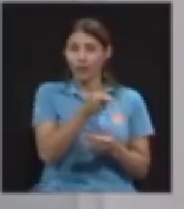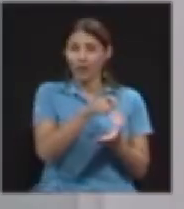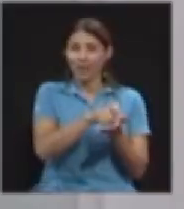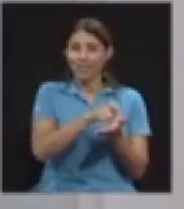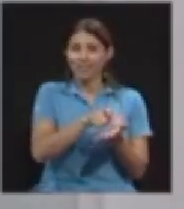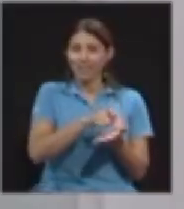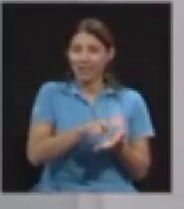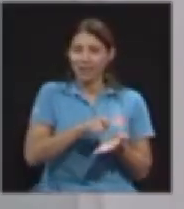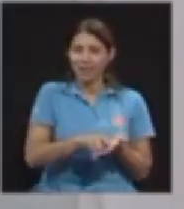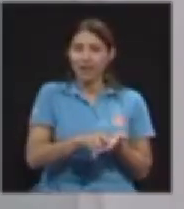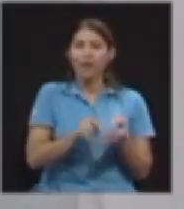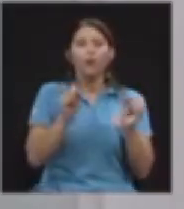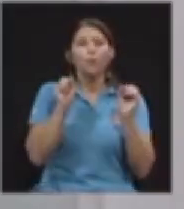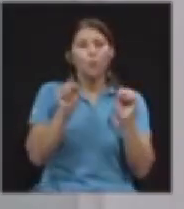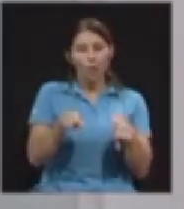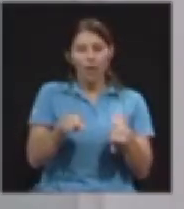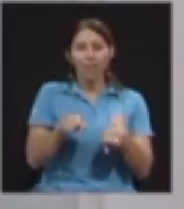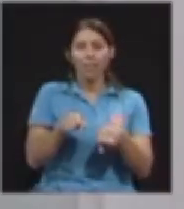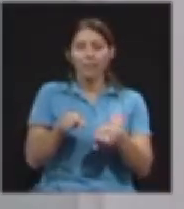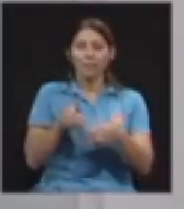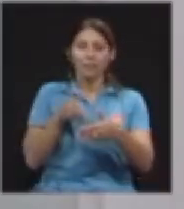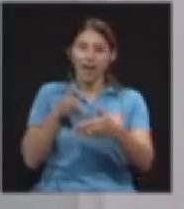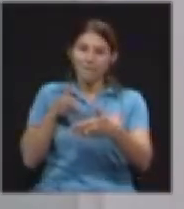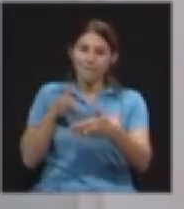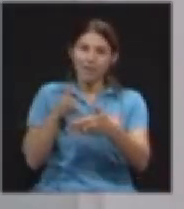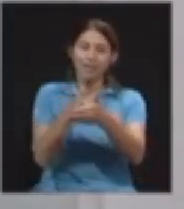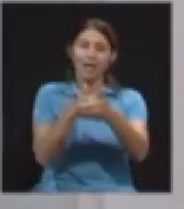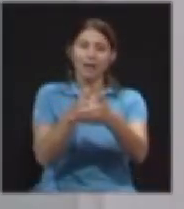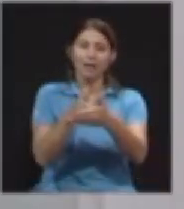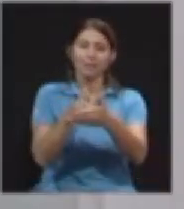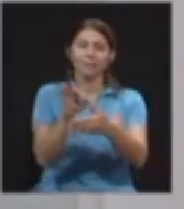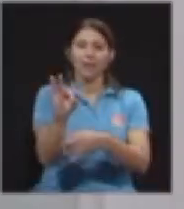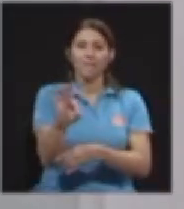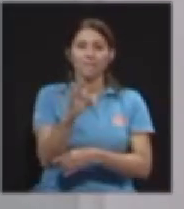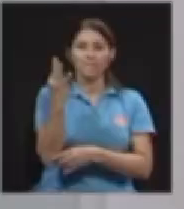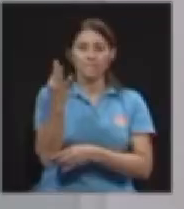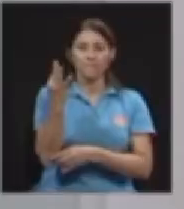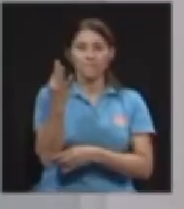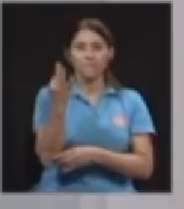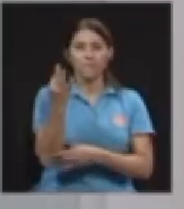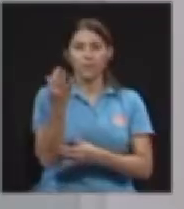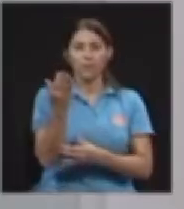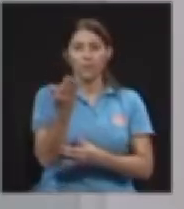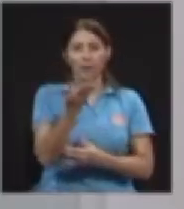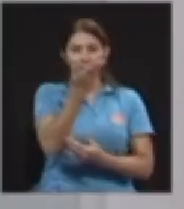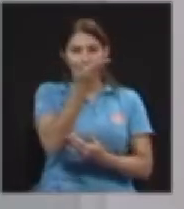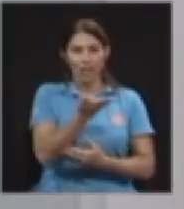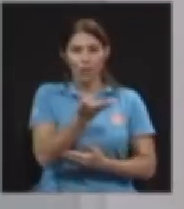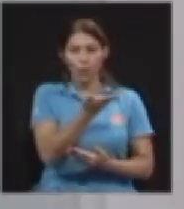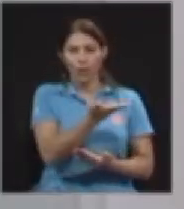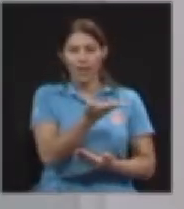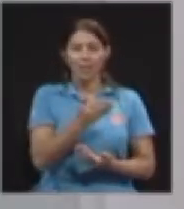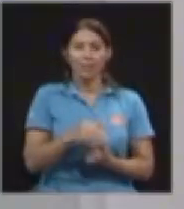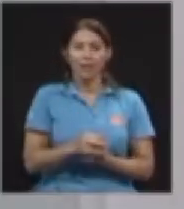puede afectar la manera en que don Edgar y los